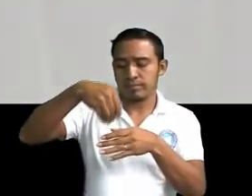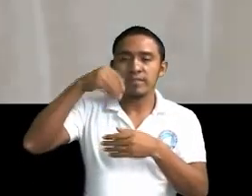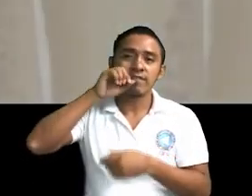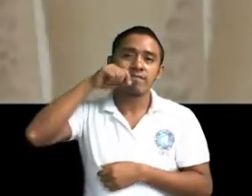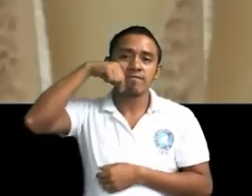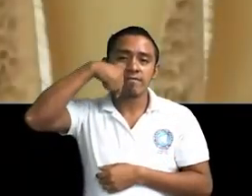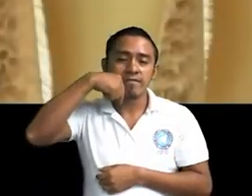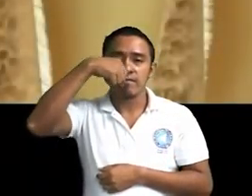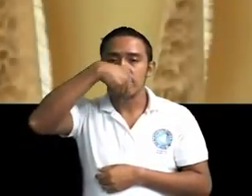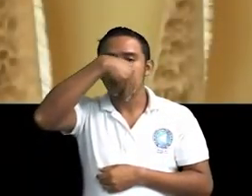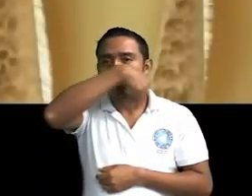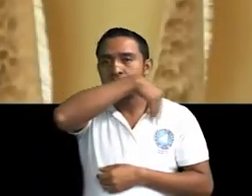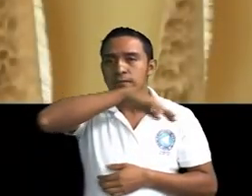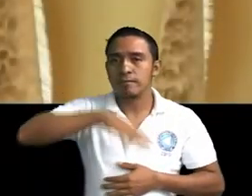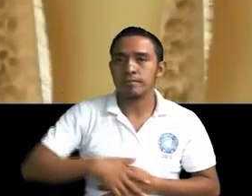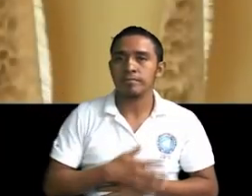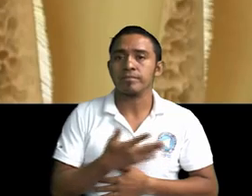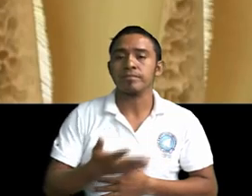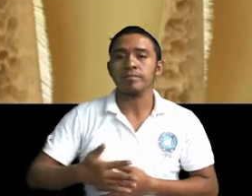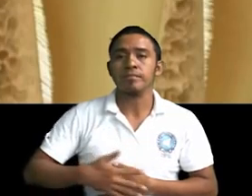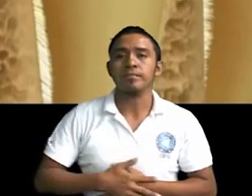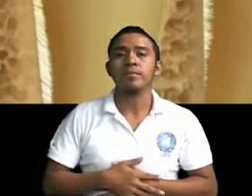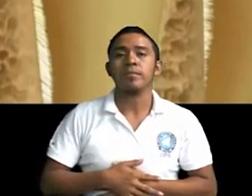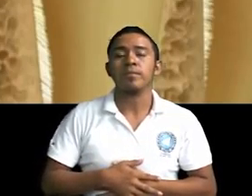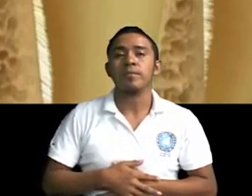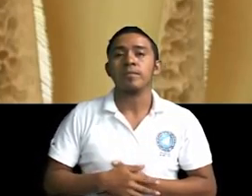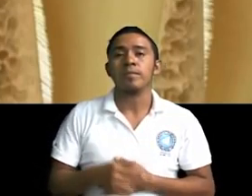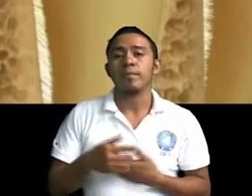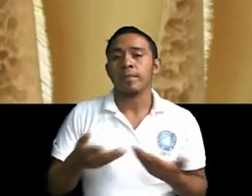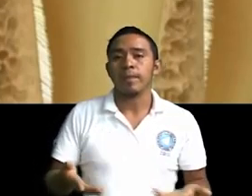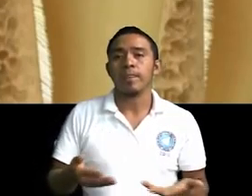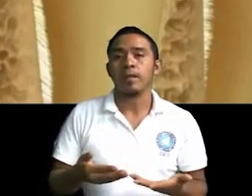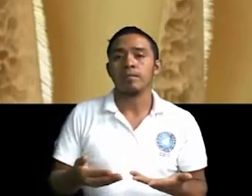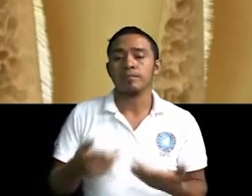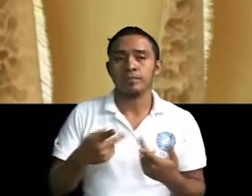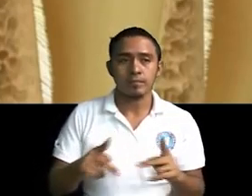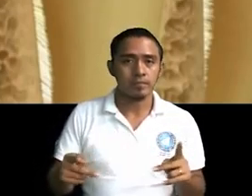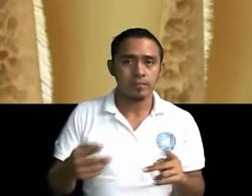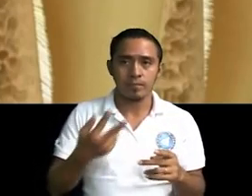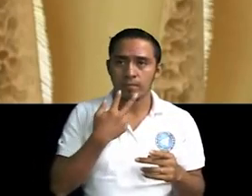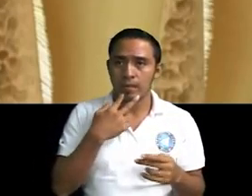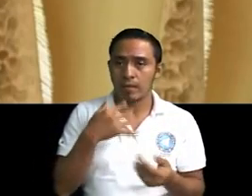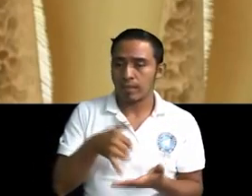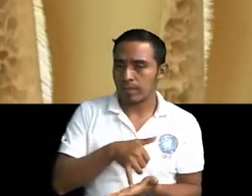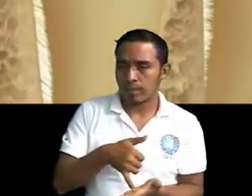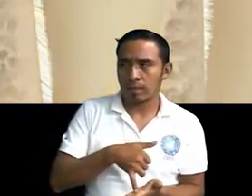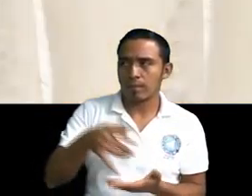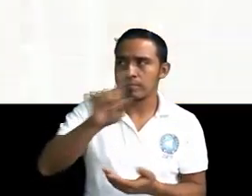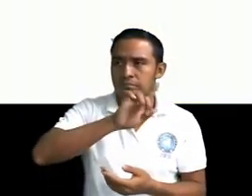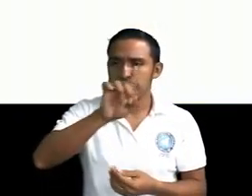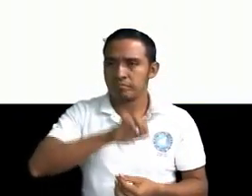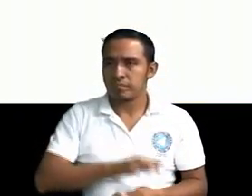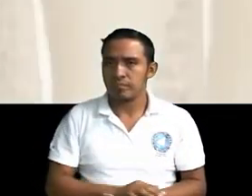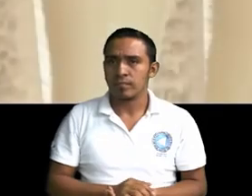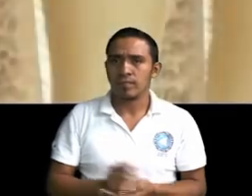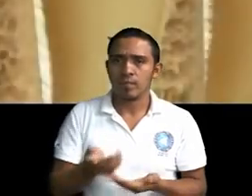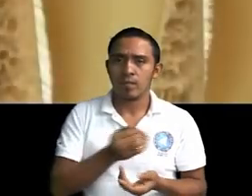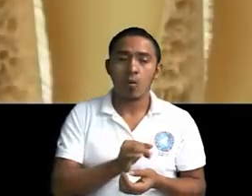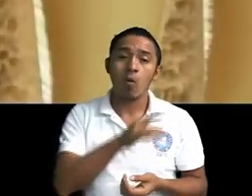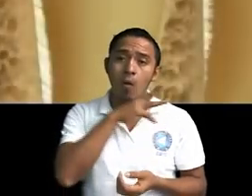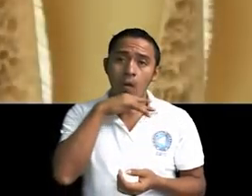el niño busque el diente haya estado en la boca verdad entonces pero no es que queda débil el diente es más una cuestión de